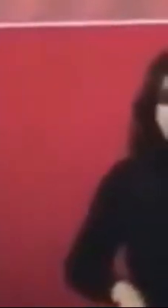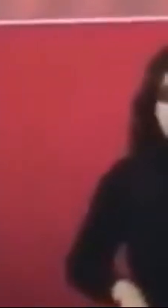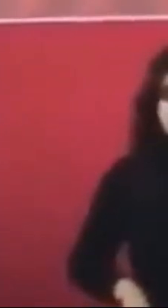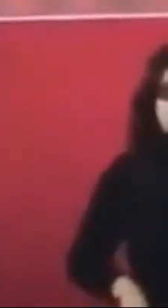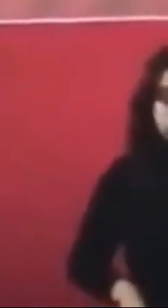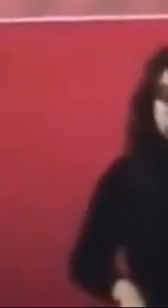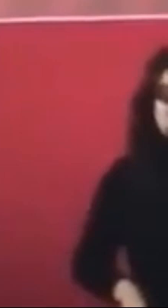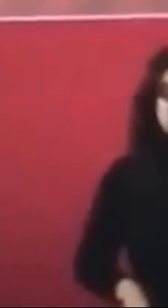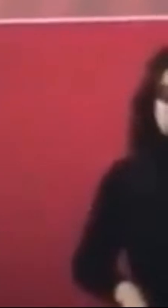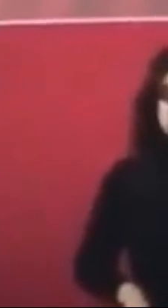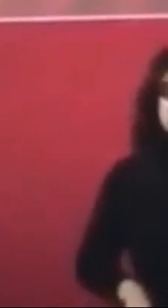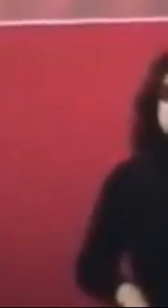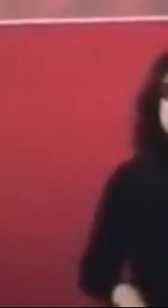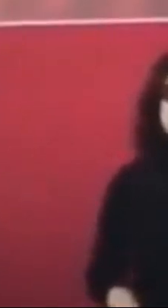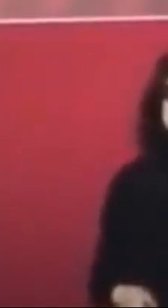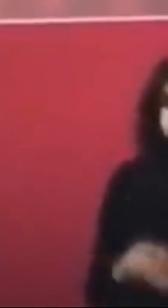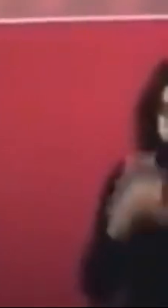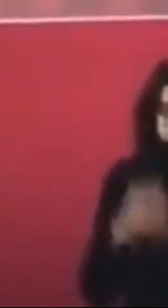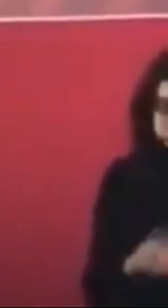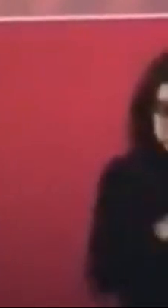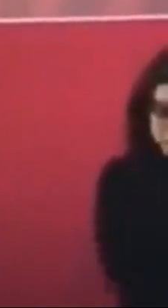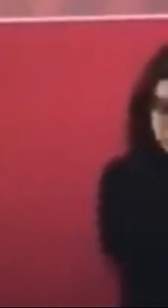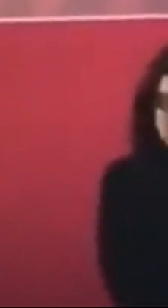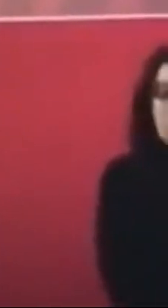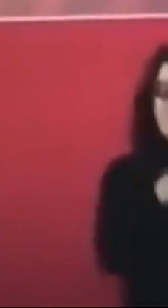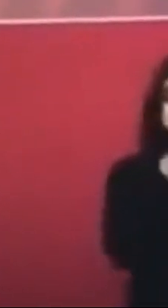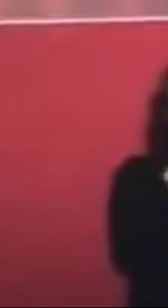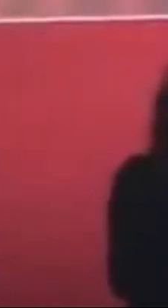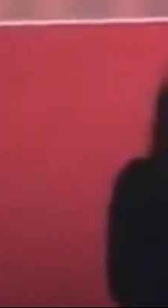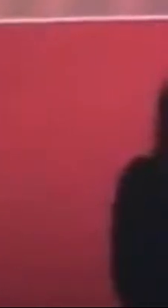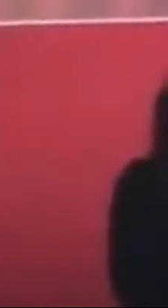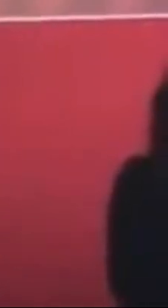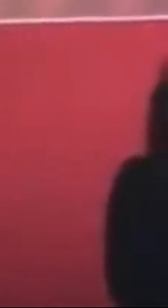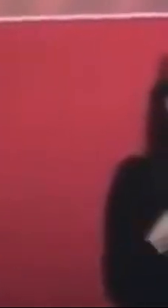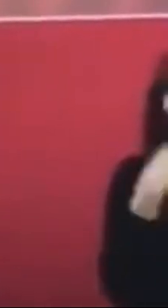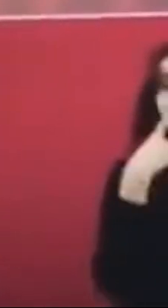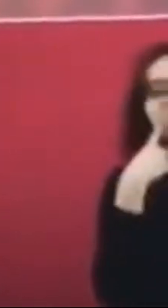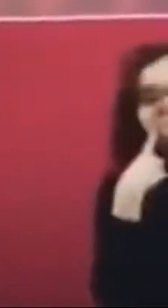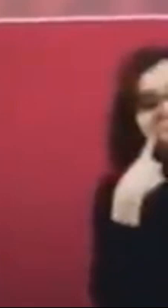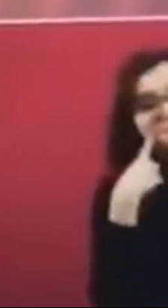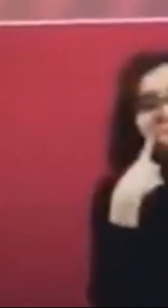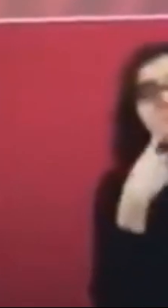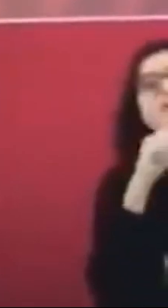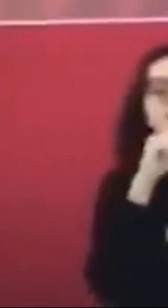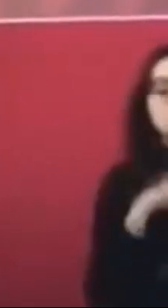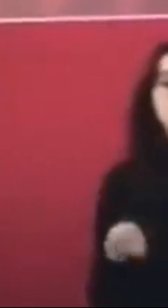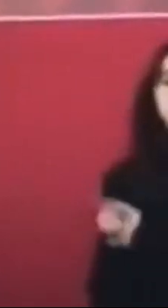se apega a derecho y sobre todo